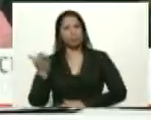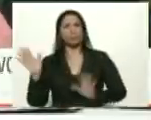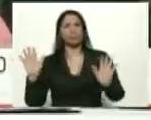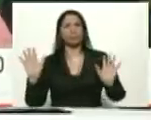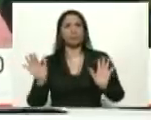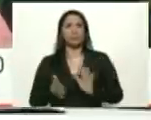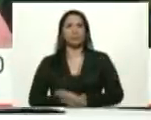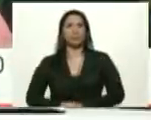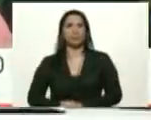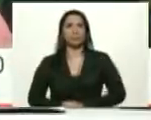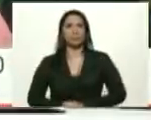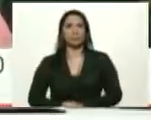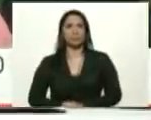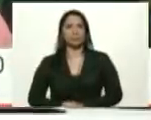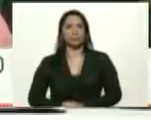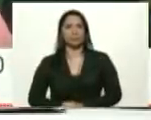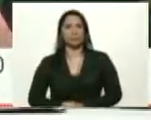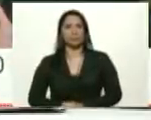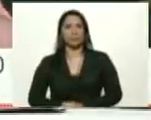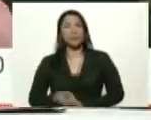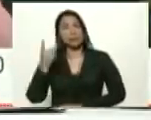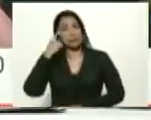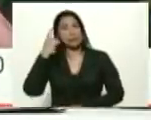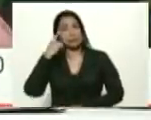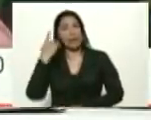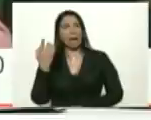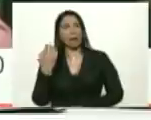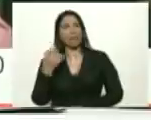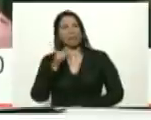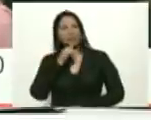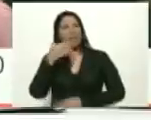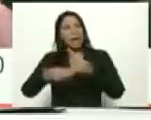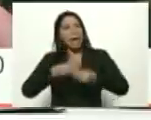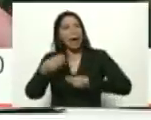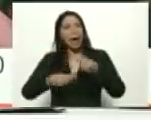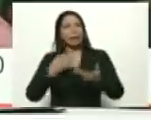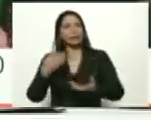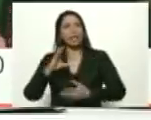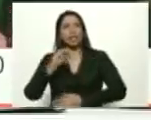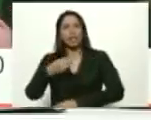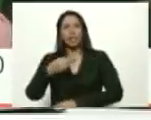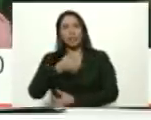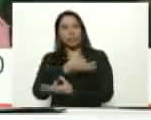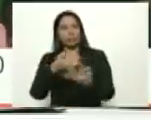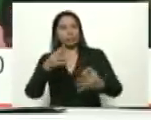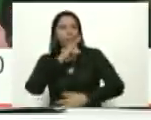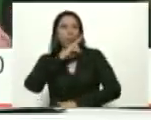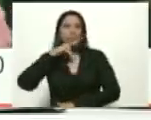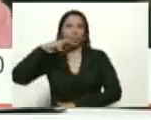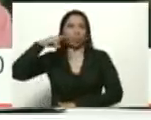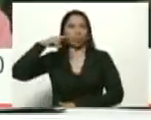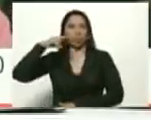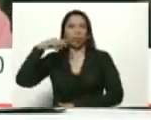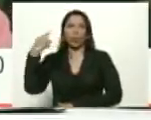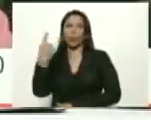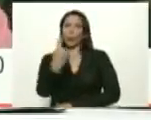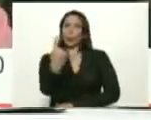todo es posible. ¿Sabes quién hace una chicha de arroz exquisita, única?